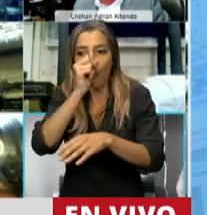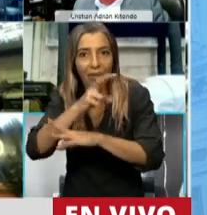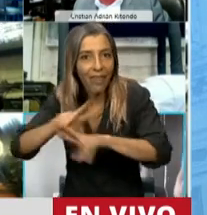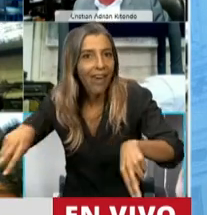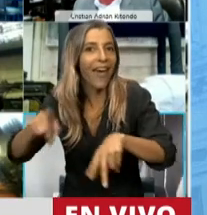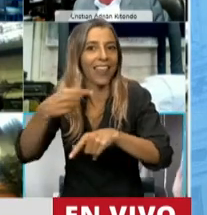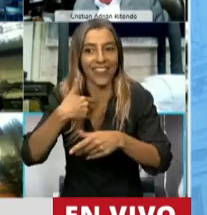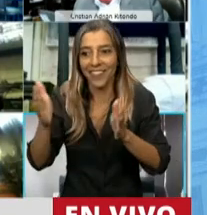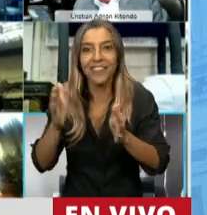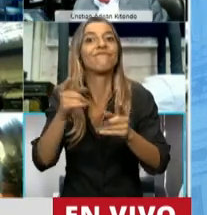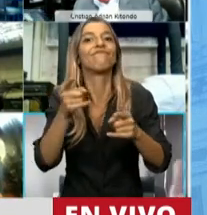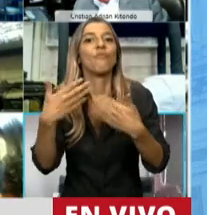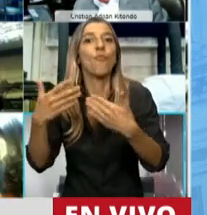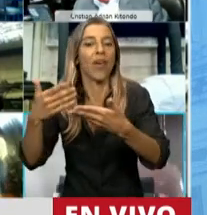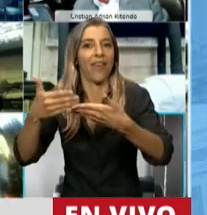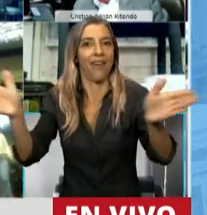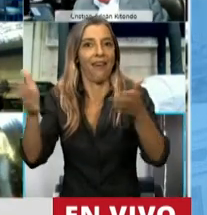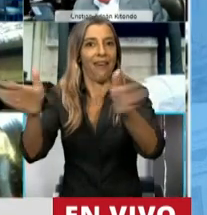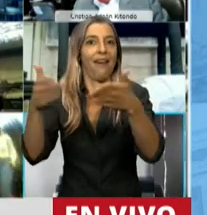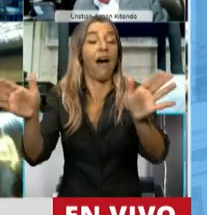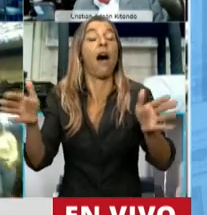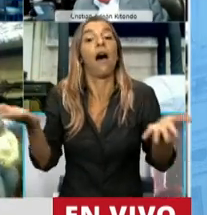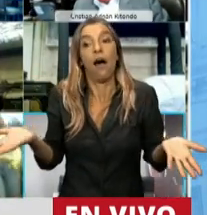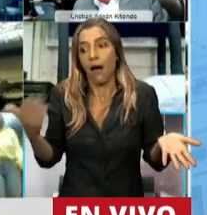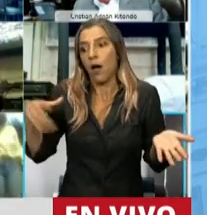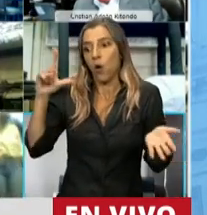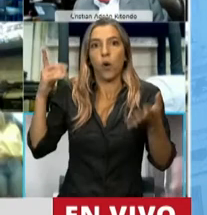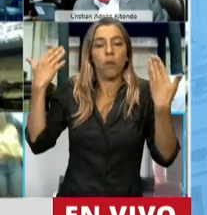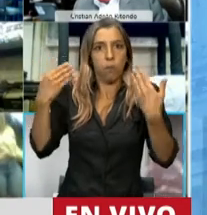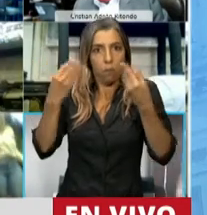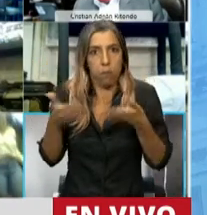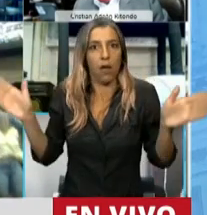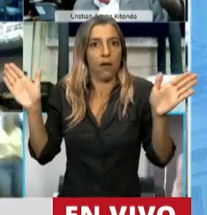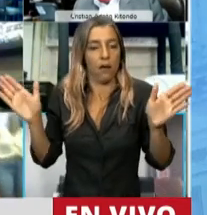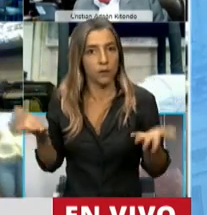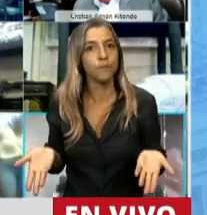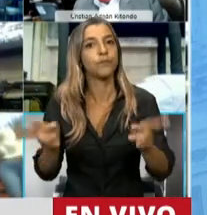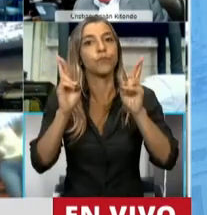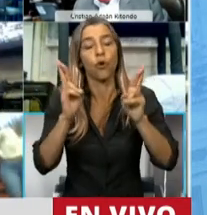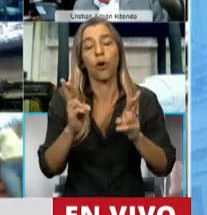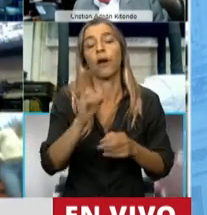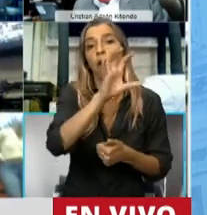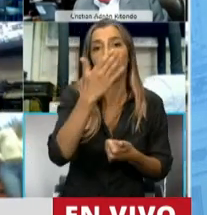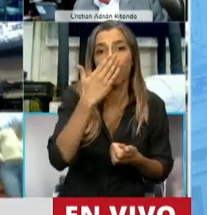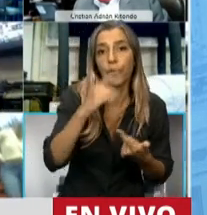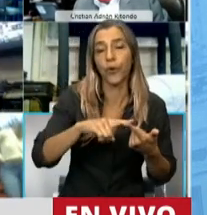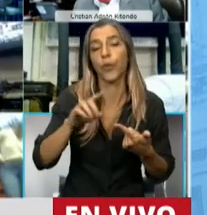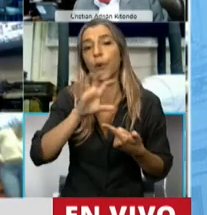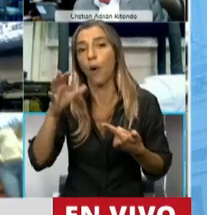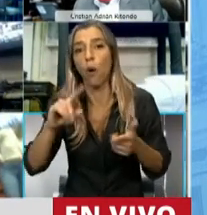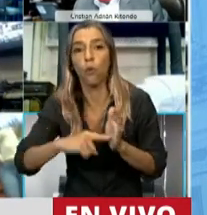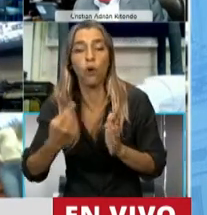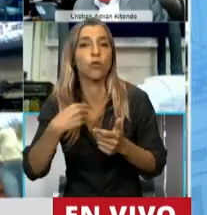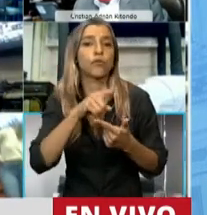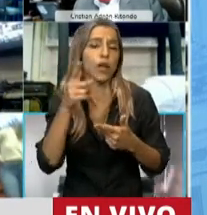esperamos que pronto todo el país siga este ejemplo, porque la misma situación se da en Buenos Aires, se da en Córdoba, se da en las ciudades intermedias y en las capitales de las